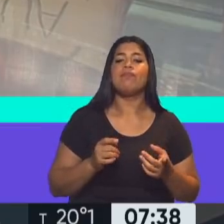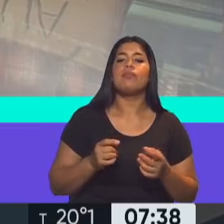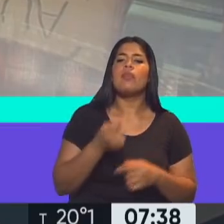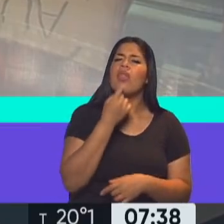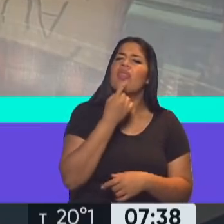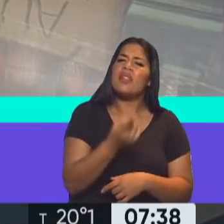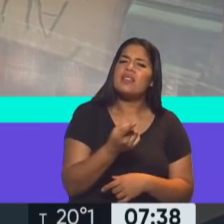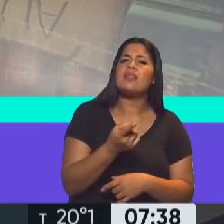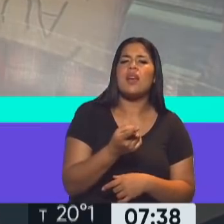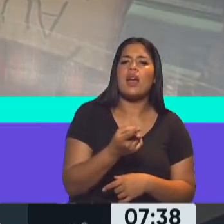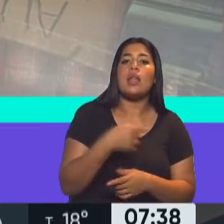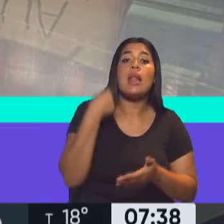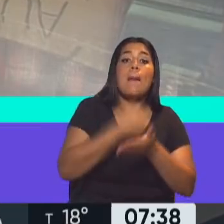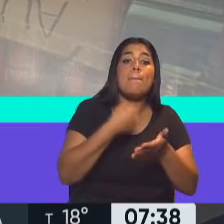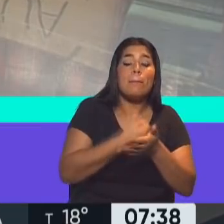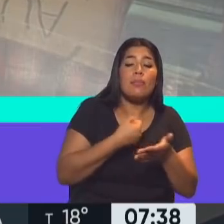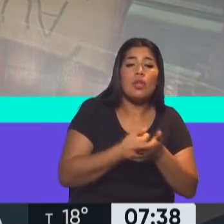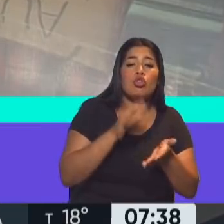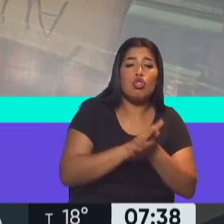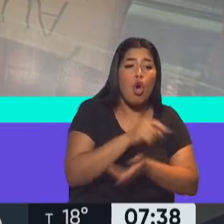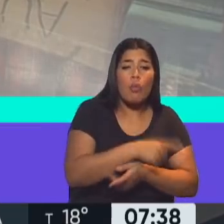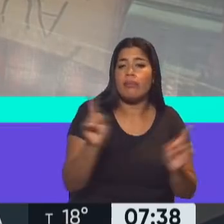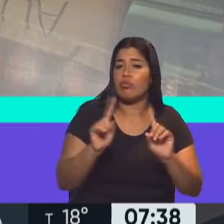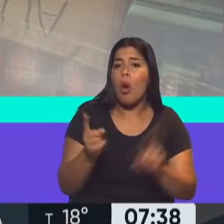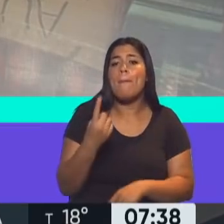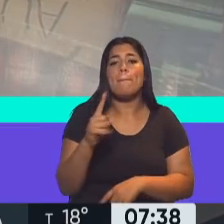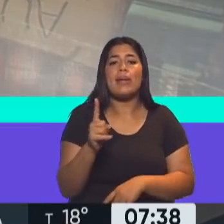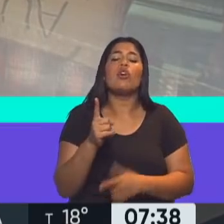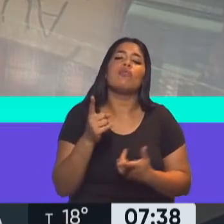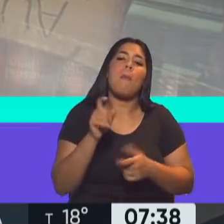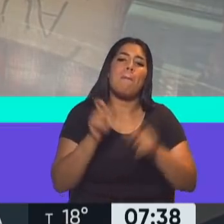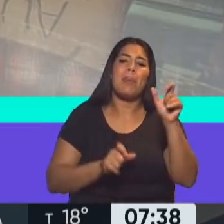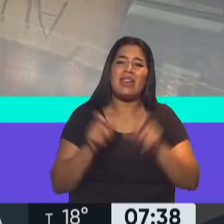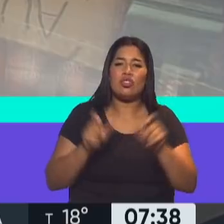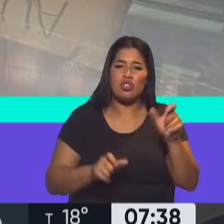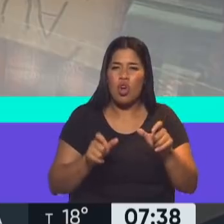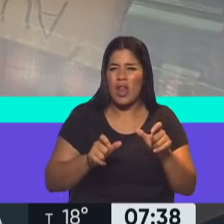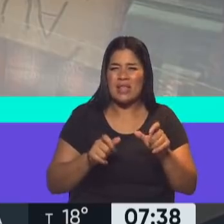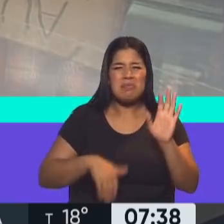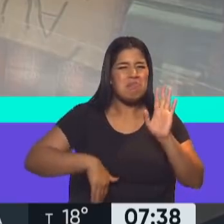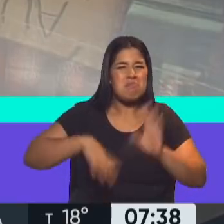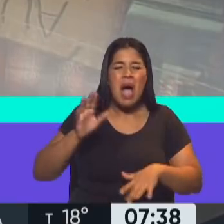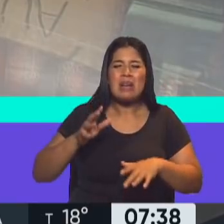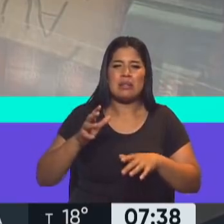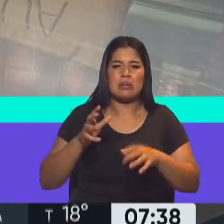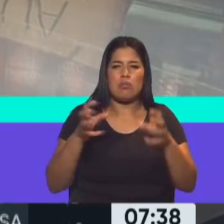esos sectores o no militaban en esos sectores las personas que habían protagonizado los incidentes más fuertes, arrojando las bombas